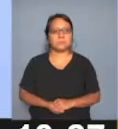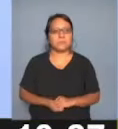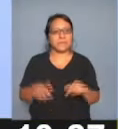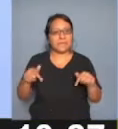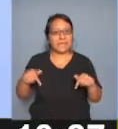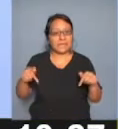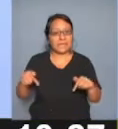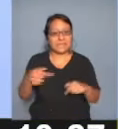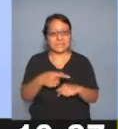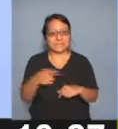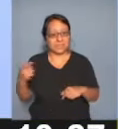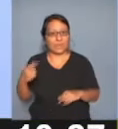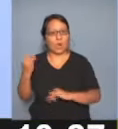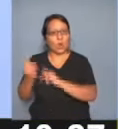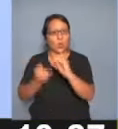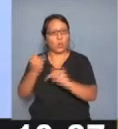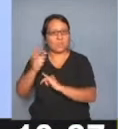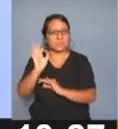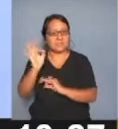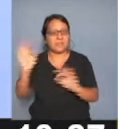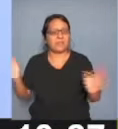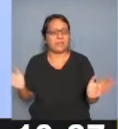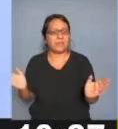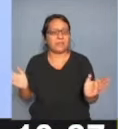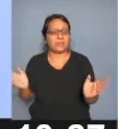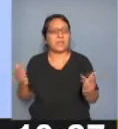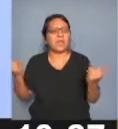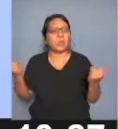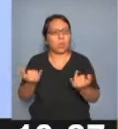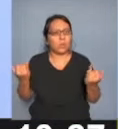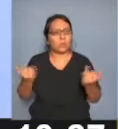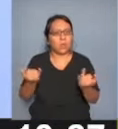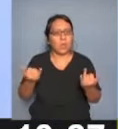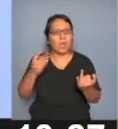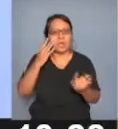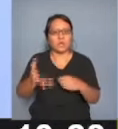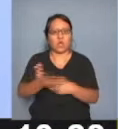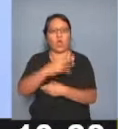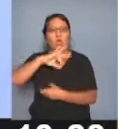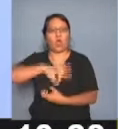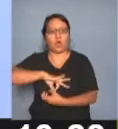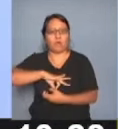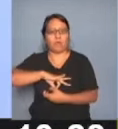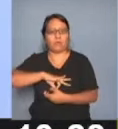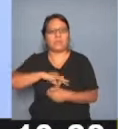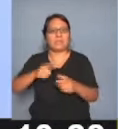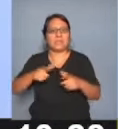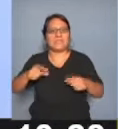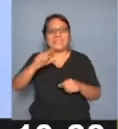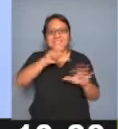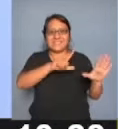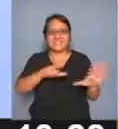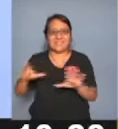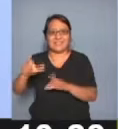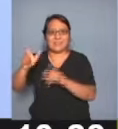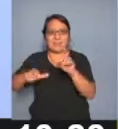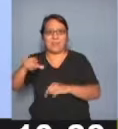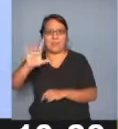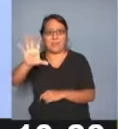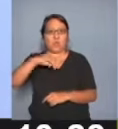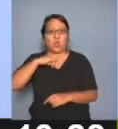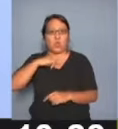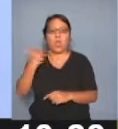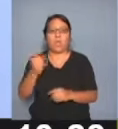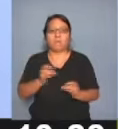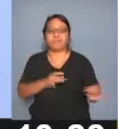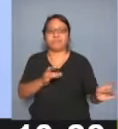semana hablábamos de los aumentos que surgen a partir del COVID-19, más de 700 casos en la provincia de Jujuy